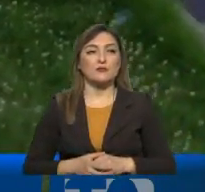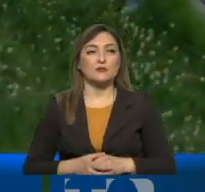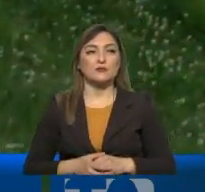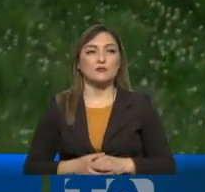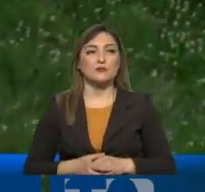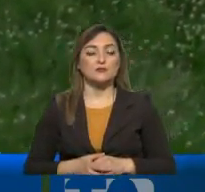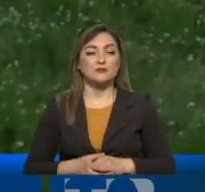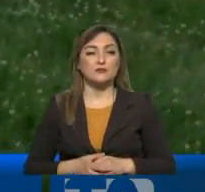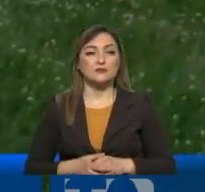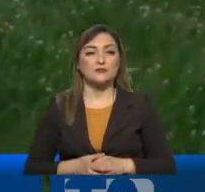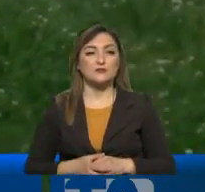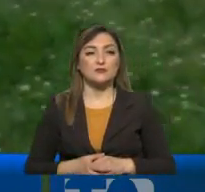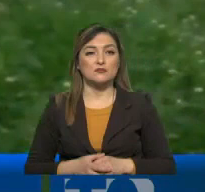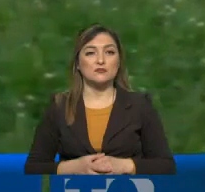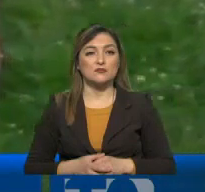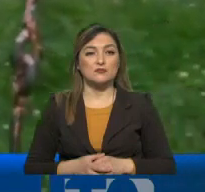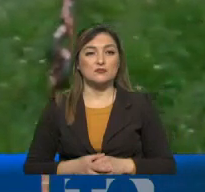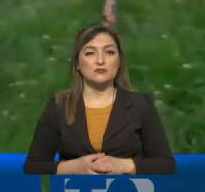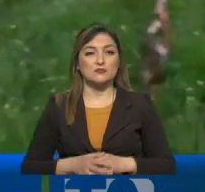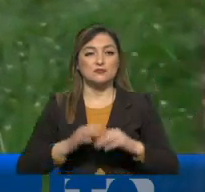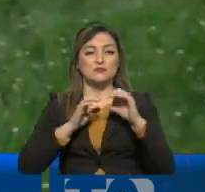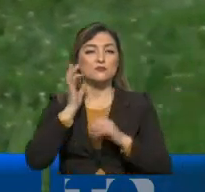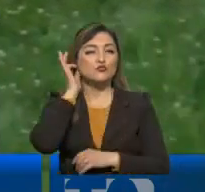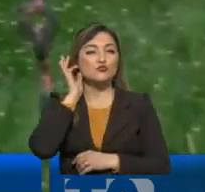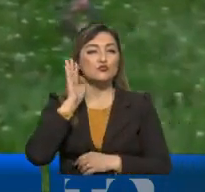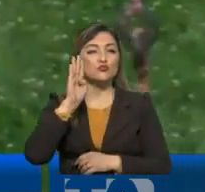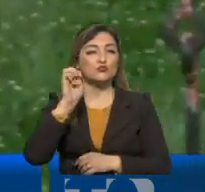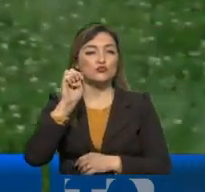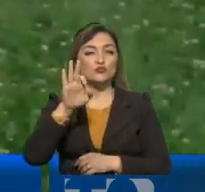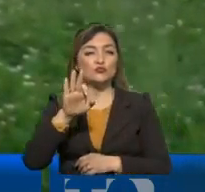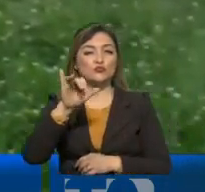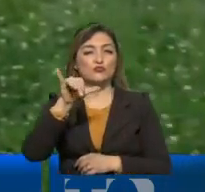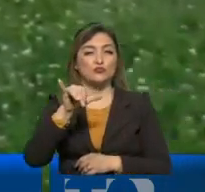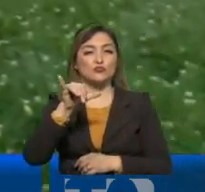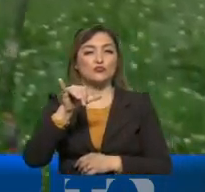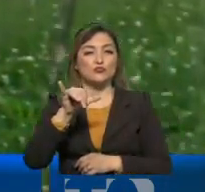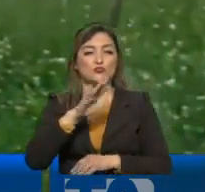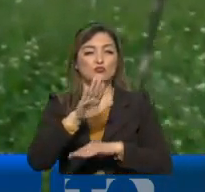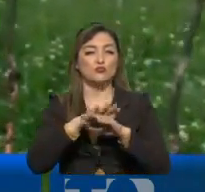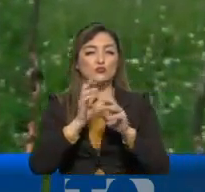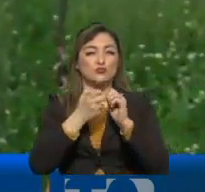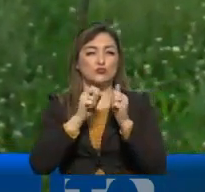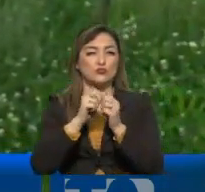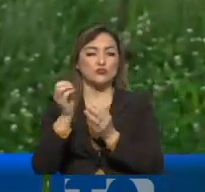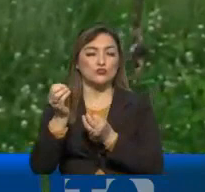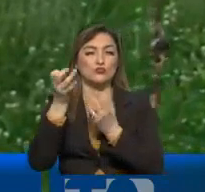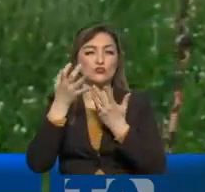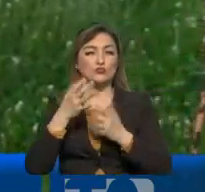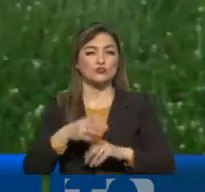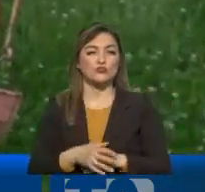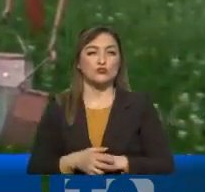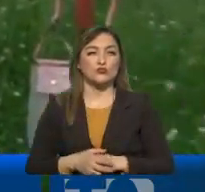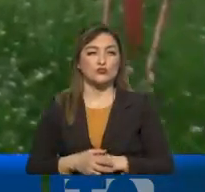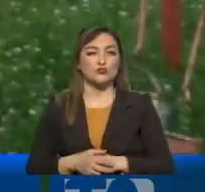lo mencionábamos. Vamos a conversar con Betty, quien fue la persona que se comunicó con nosotros para que nos cuente más sobre este inconveniente. Este terreno se ha convertido en